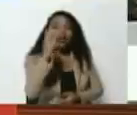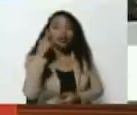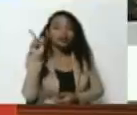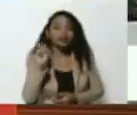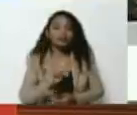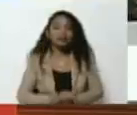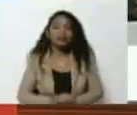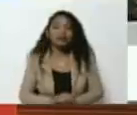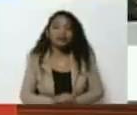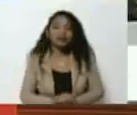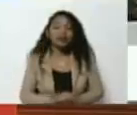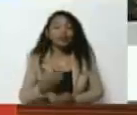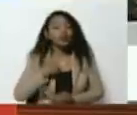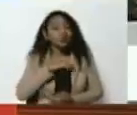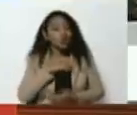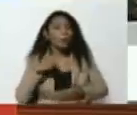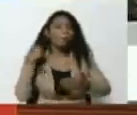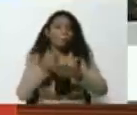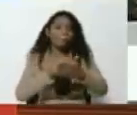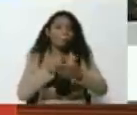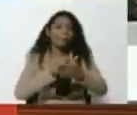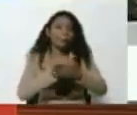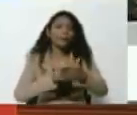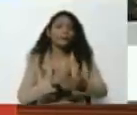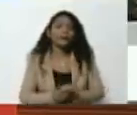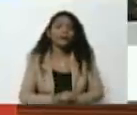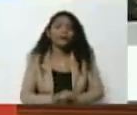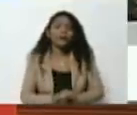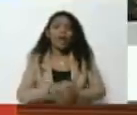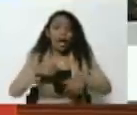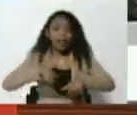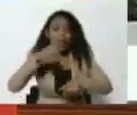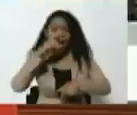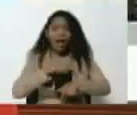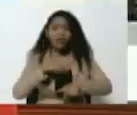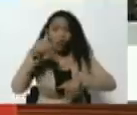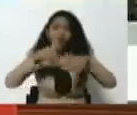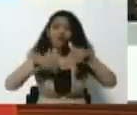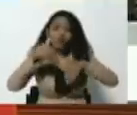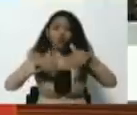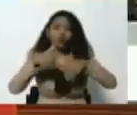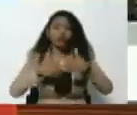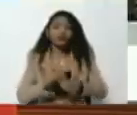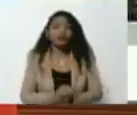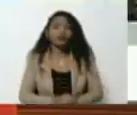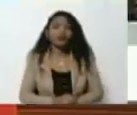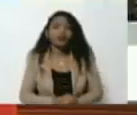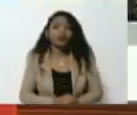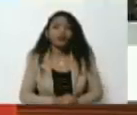Así que estamos empeñados. Este año hay elecciones.